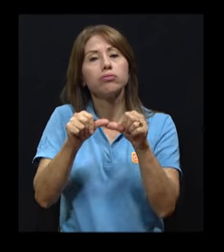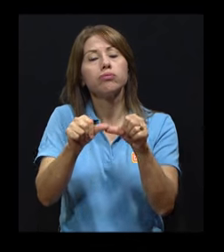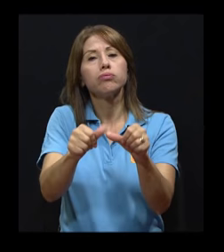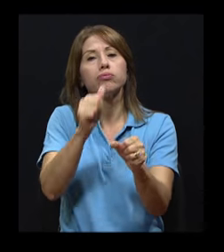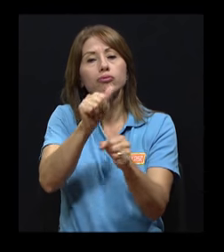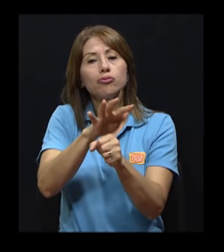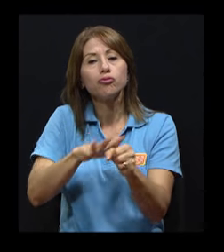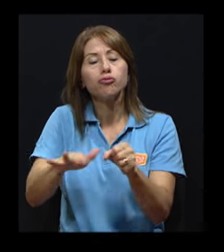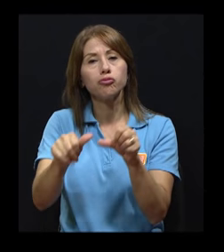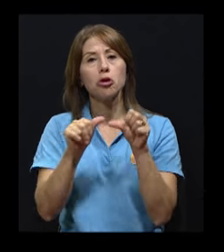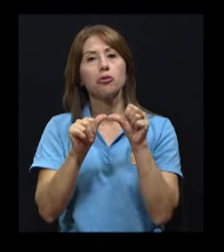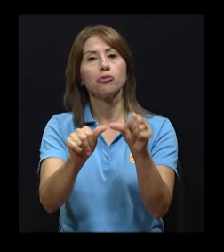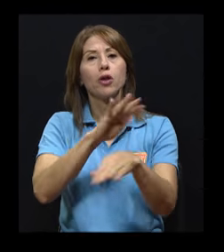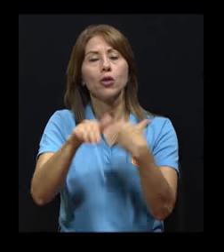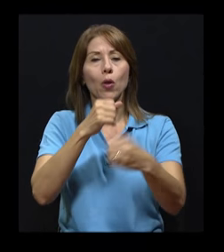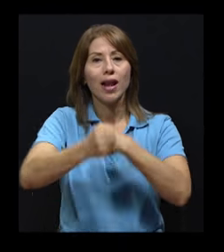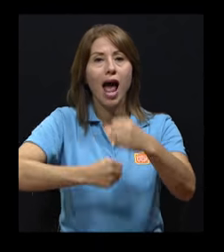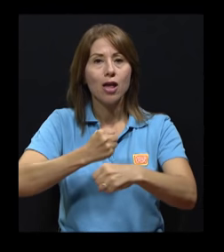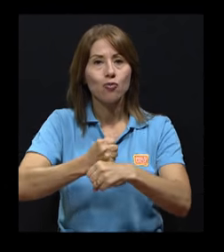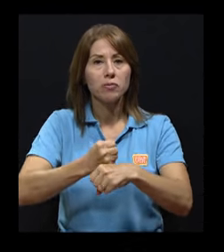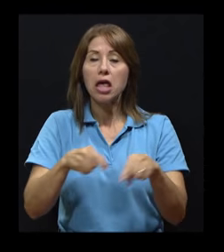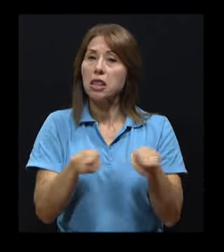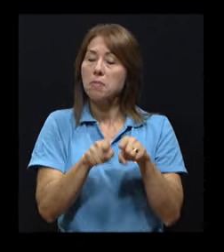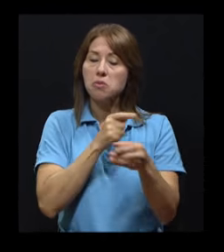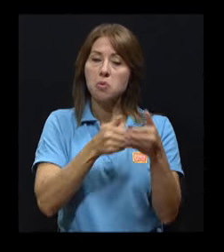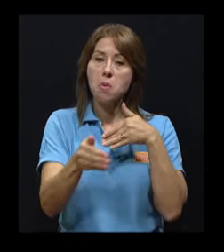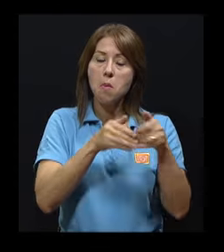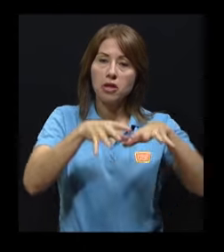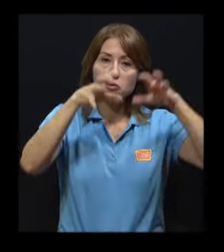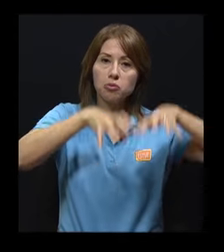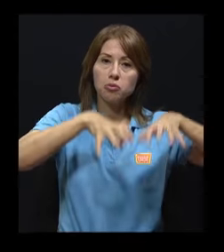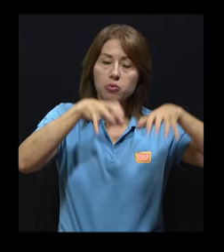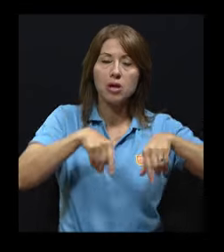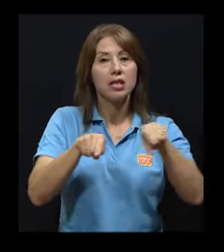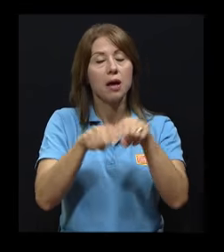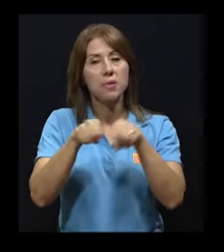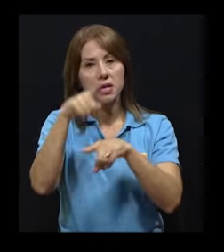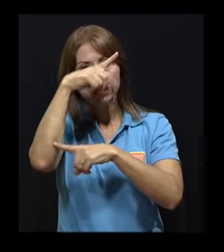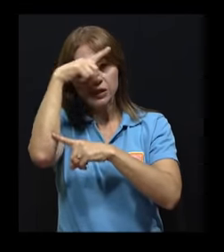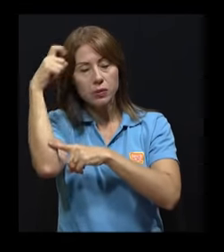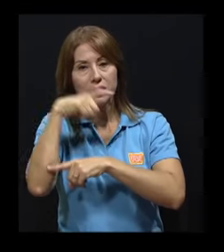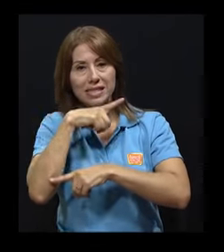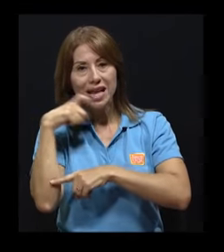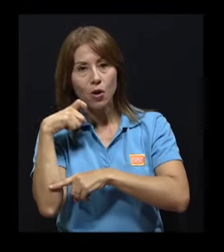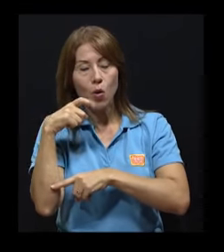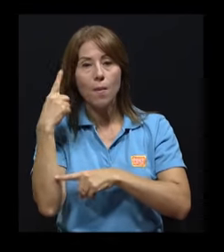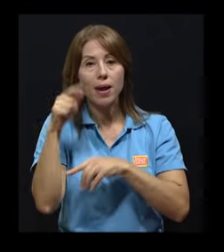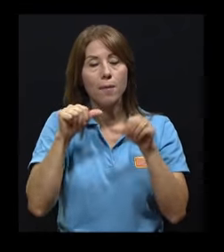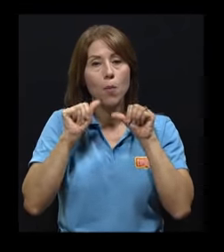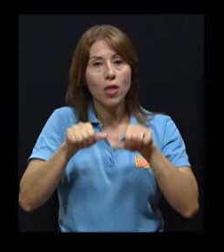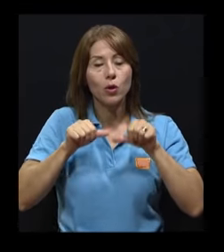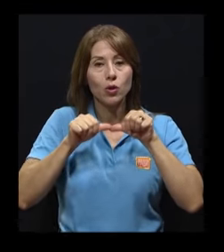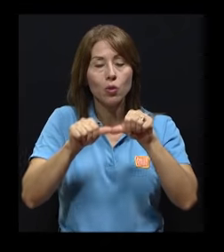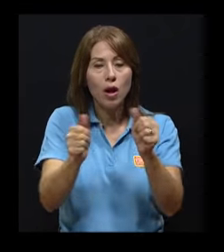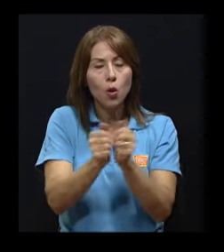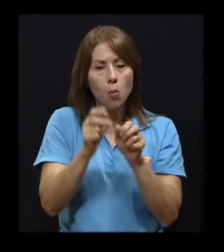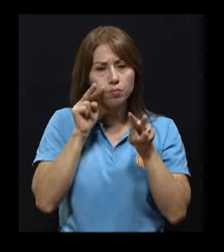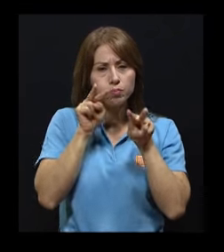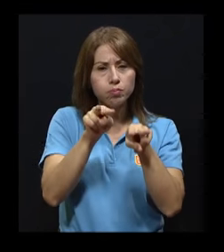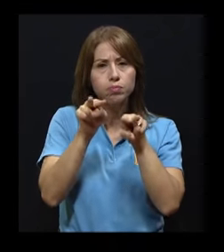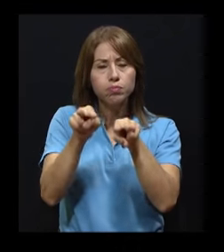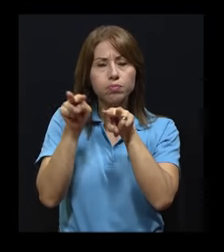garantizar la permanencia de este espejo de agua durante todo el año incluida la época seca de manera que se pueda continuar con el